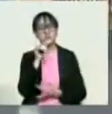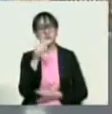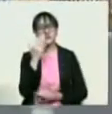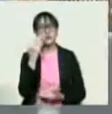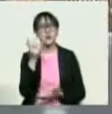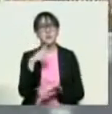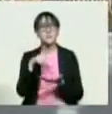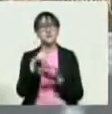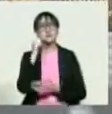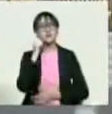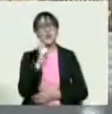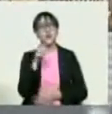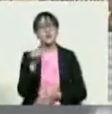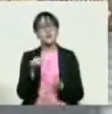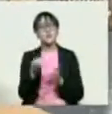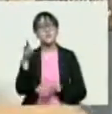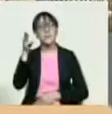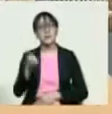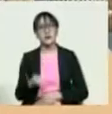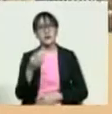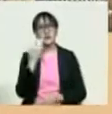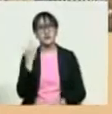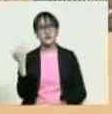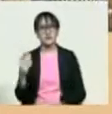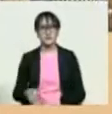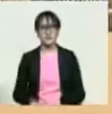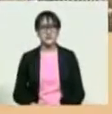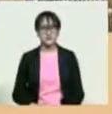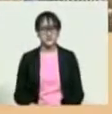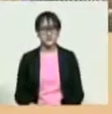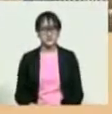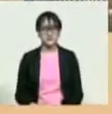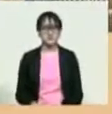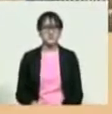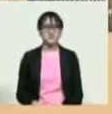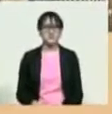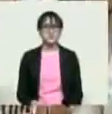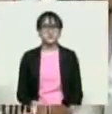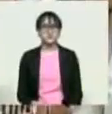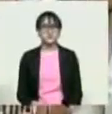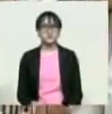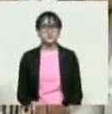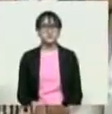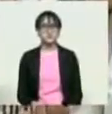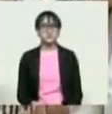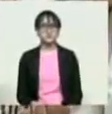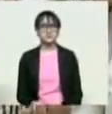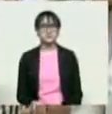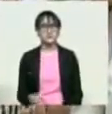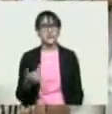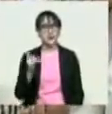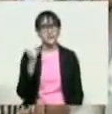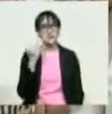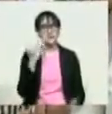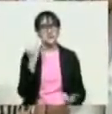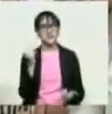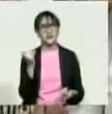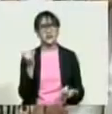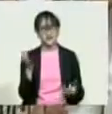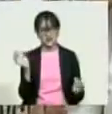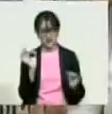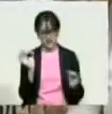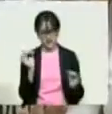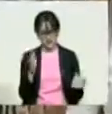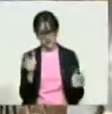la plaza sucre empezar adelante ya se ha contestado con un presente que nadie se